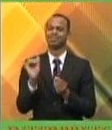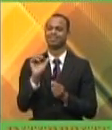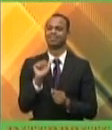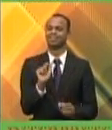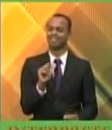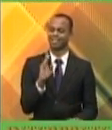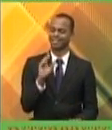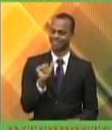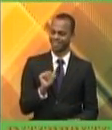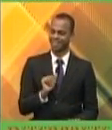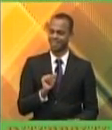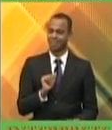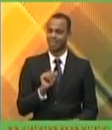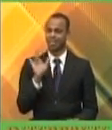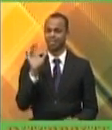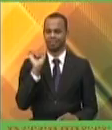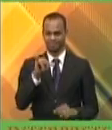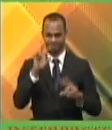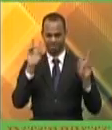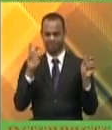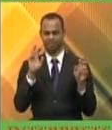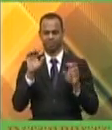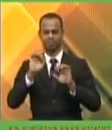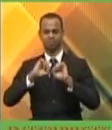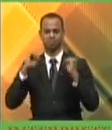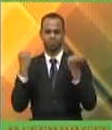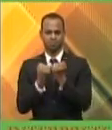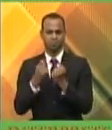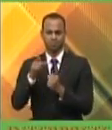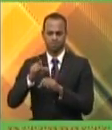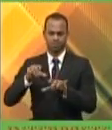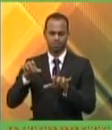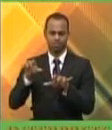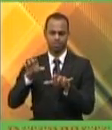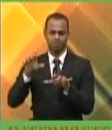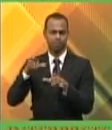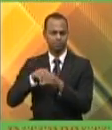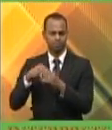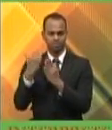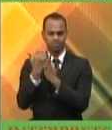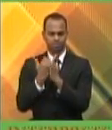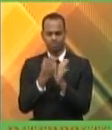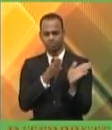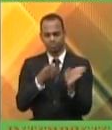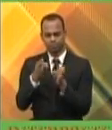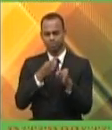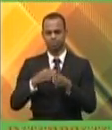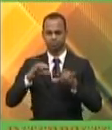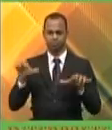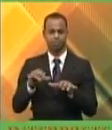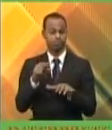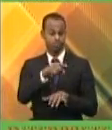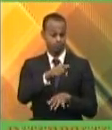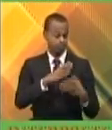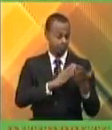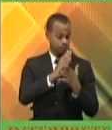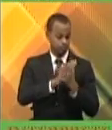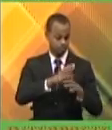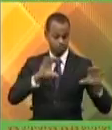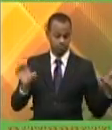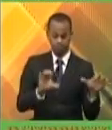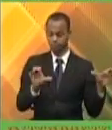cuando la sociedad per se a través de sus estructuras hace que esa persona no puede ejercer